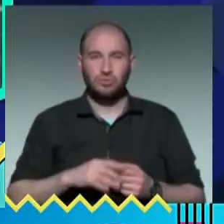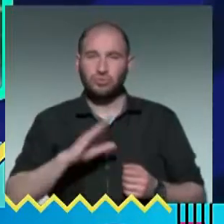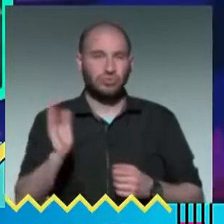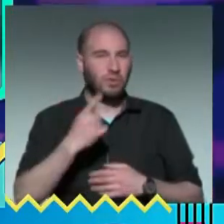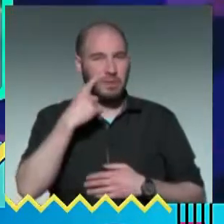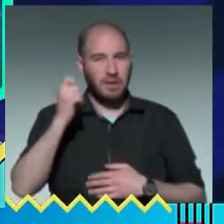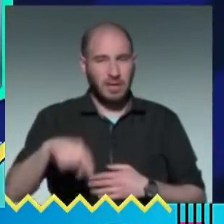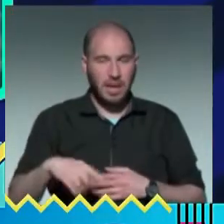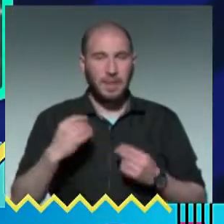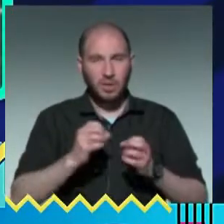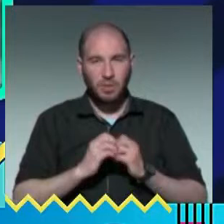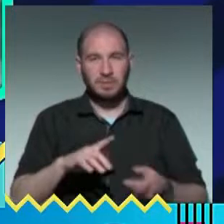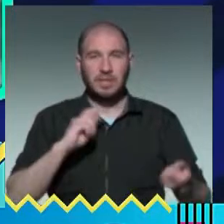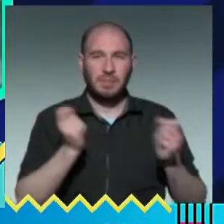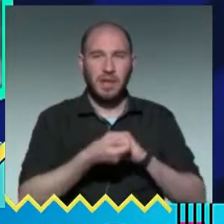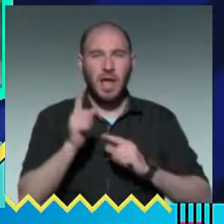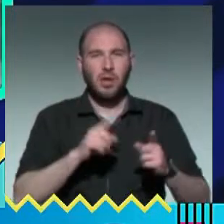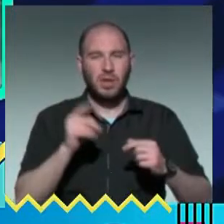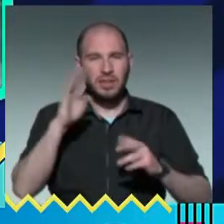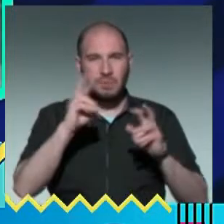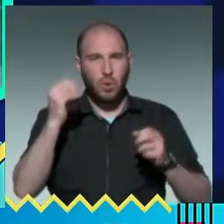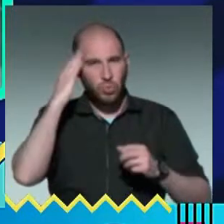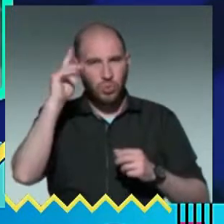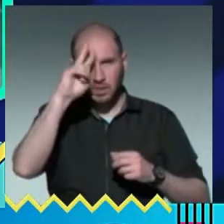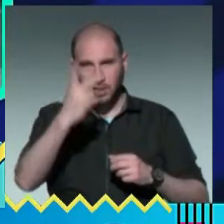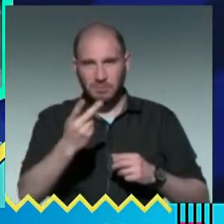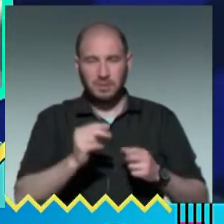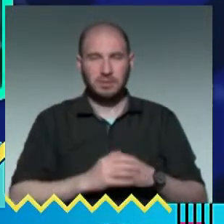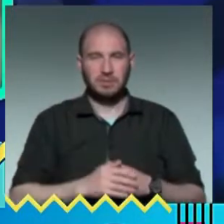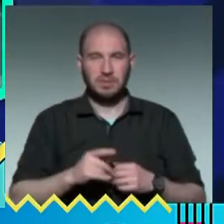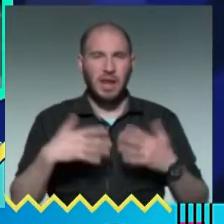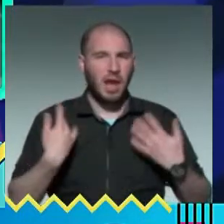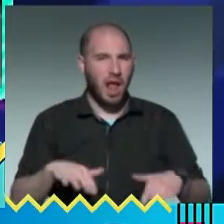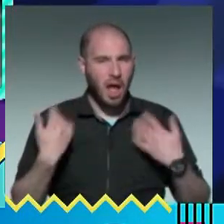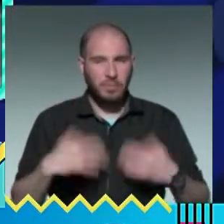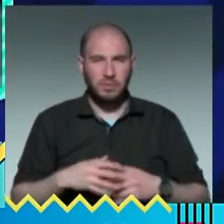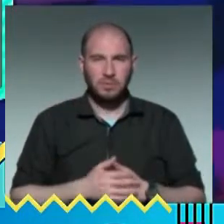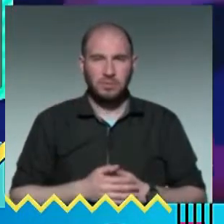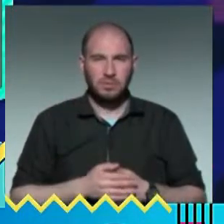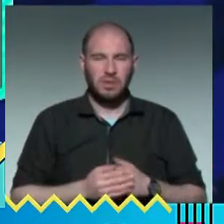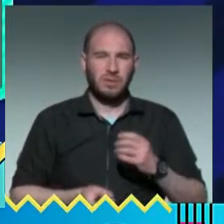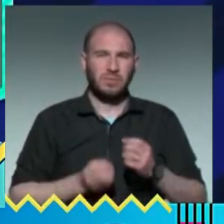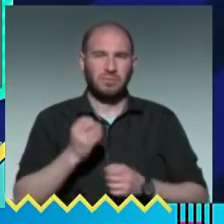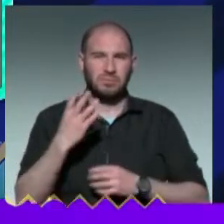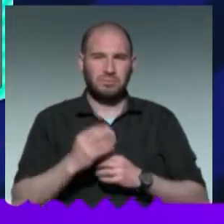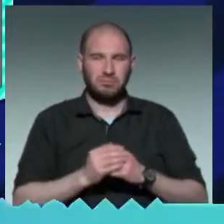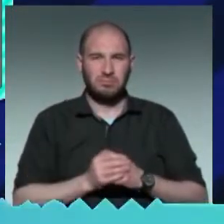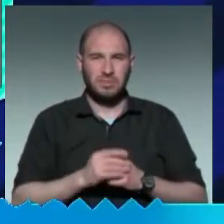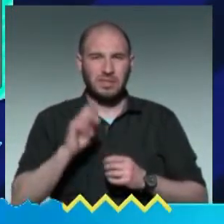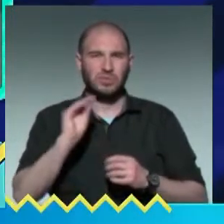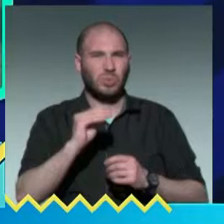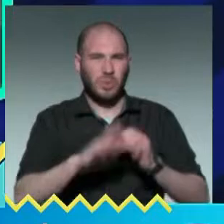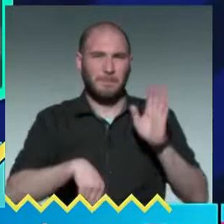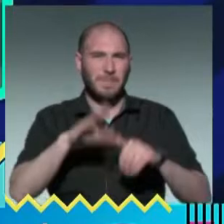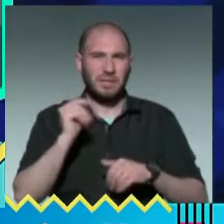vivimos acá para empezar a cambiar algunas cuestiones culturales en términos muy rápidos. Y la mayor emisión de